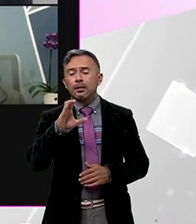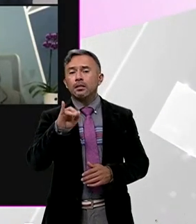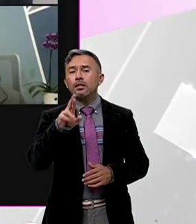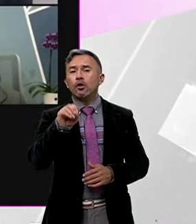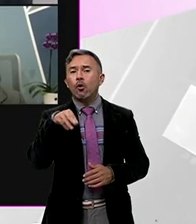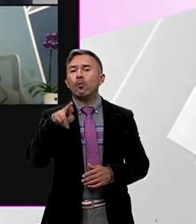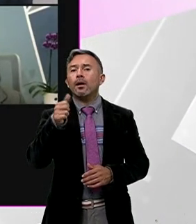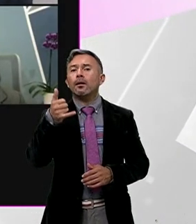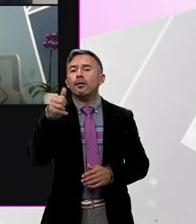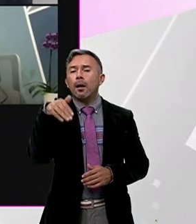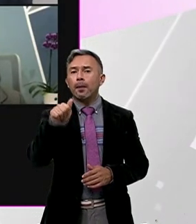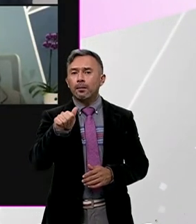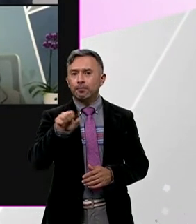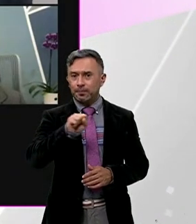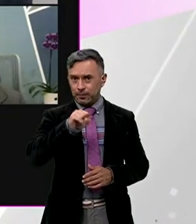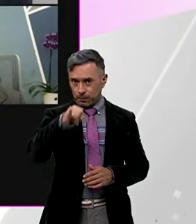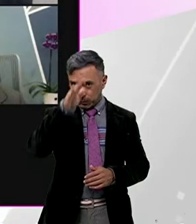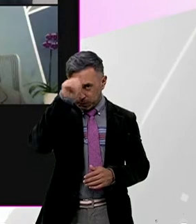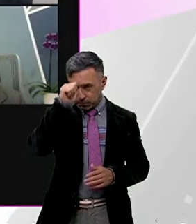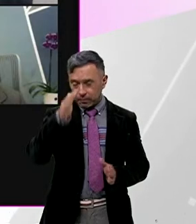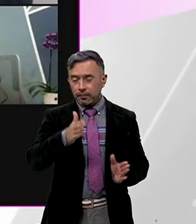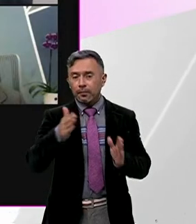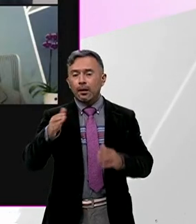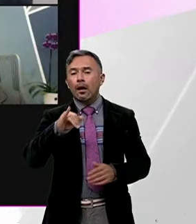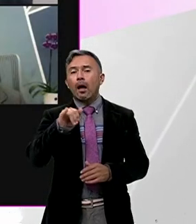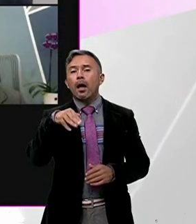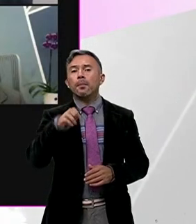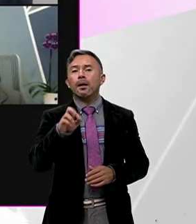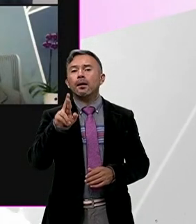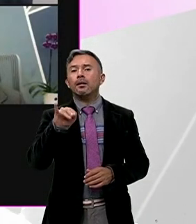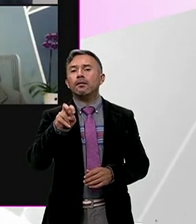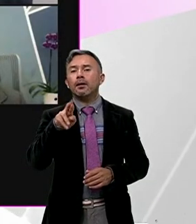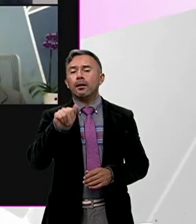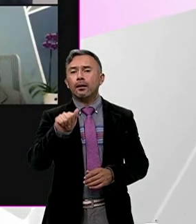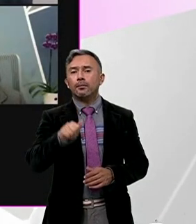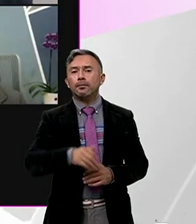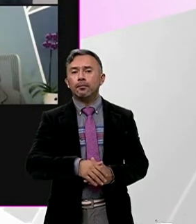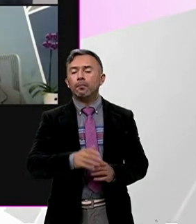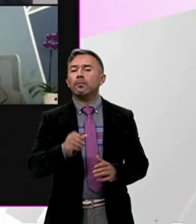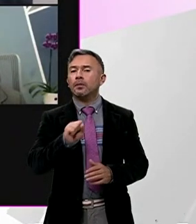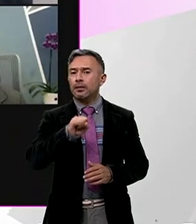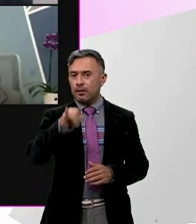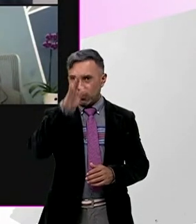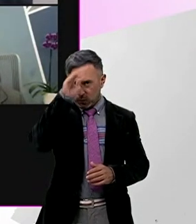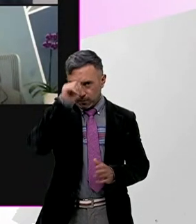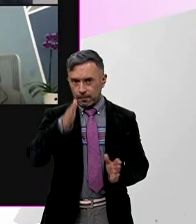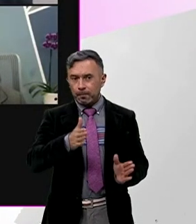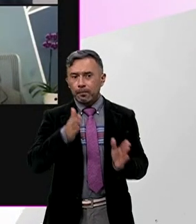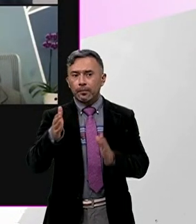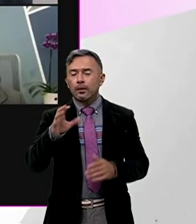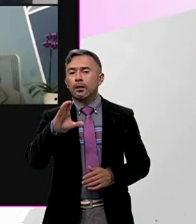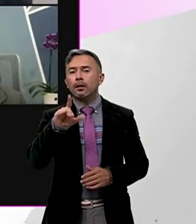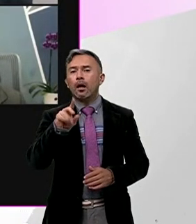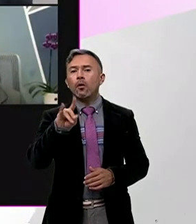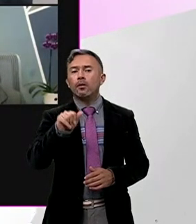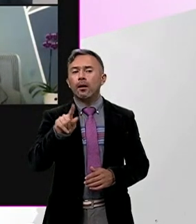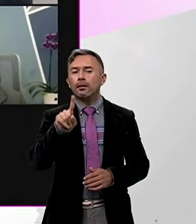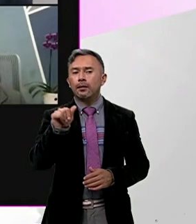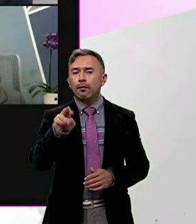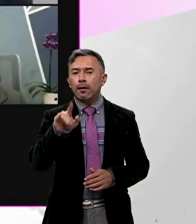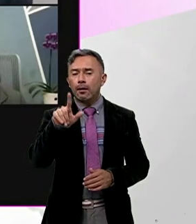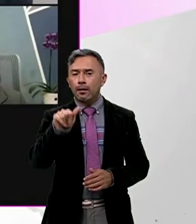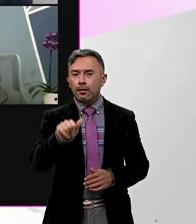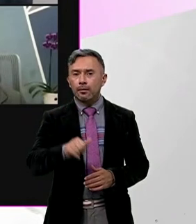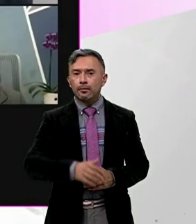murayama por favor consejero jaime rivera favor consejera claudia zavala